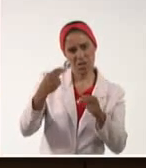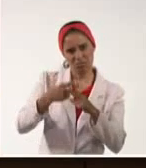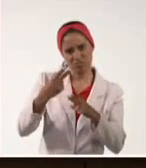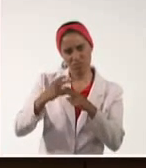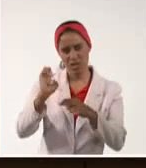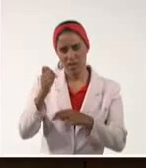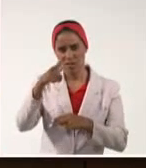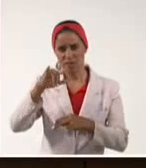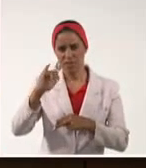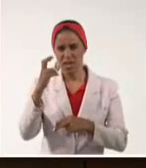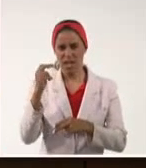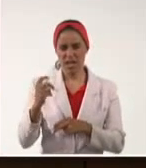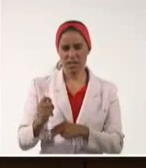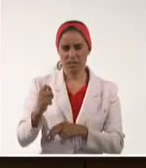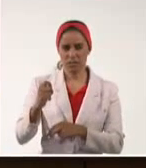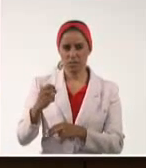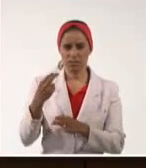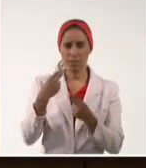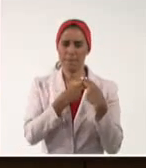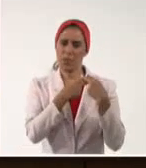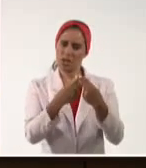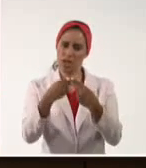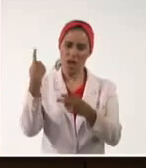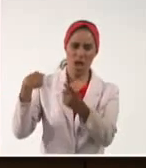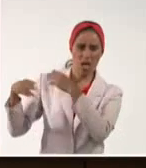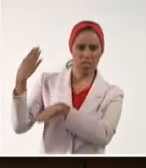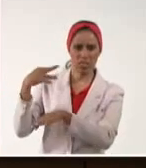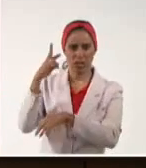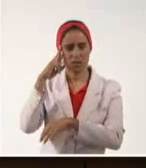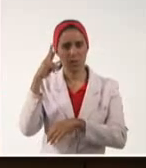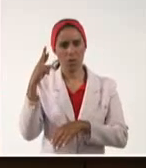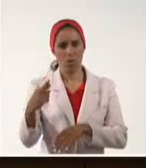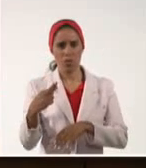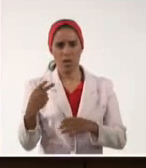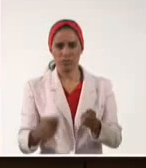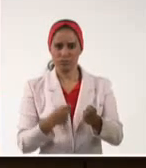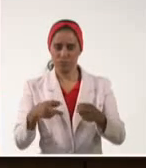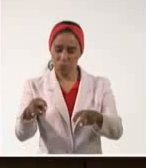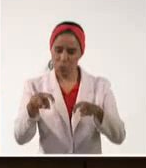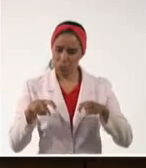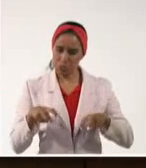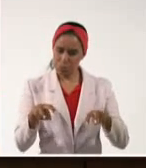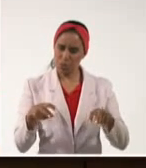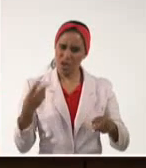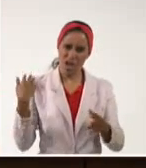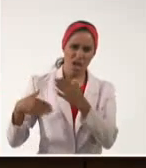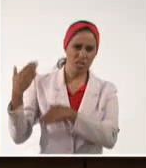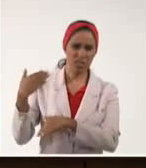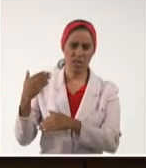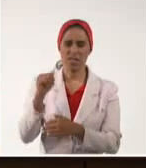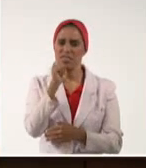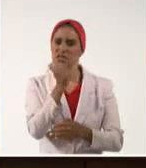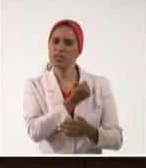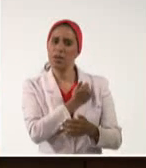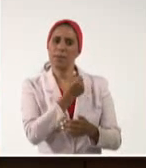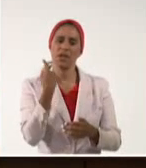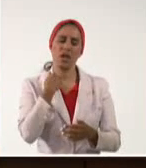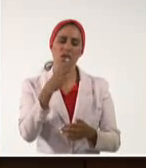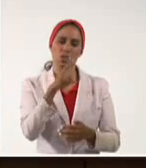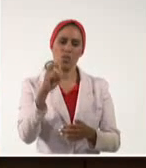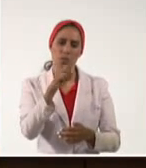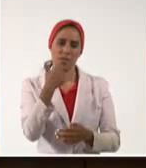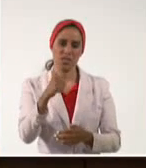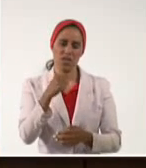aquí una advertencia del general de ejército en una sesión de la Asamblea Nacional del Poder Popular en diciembre del 2010, cuando